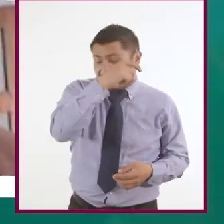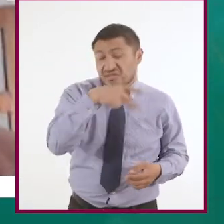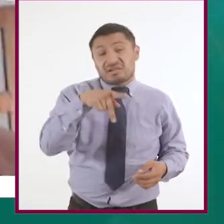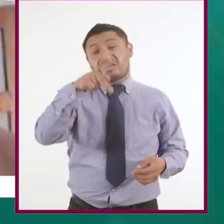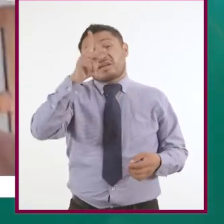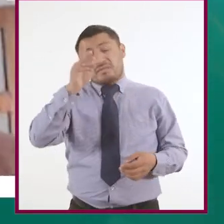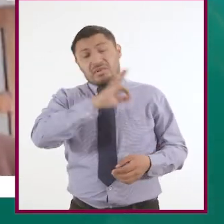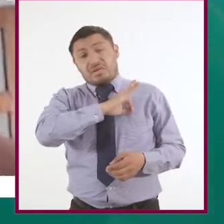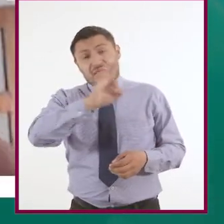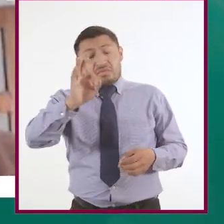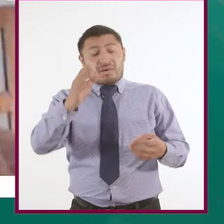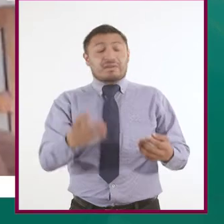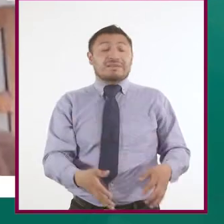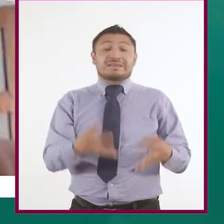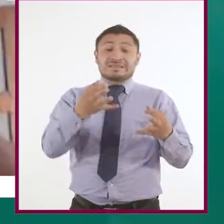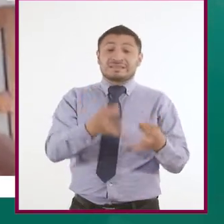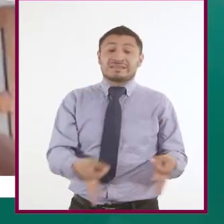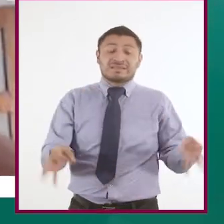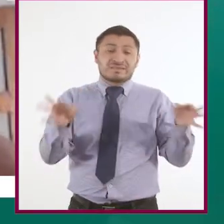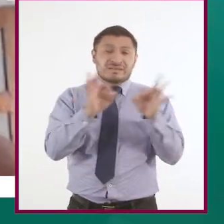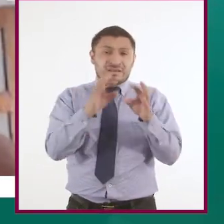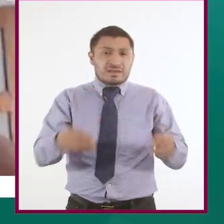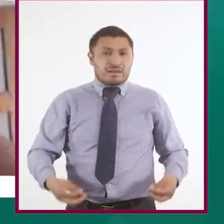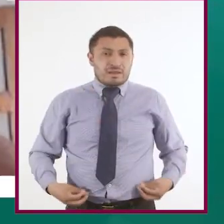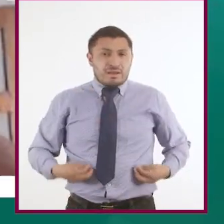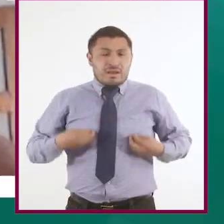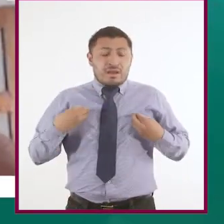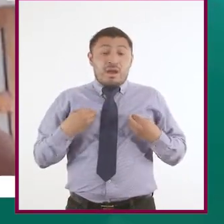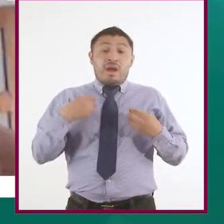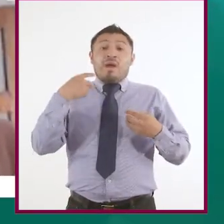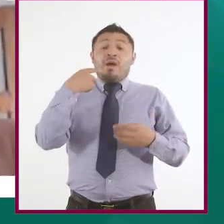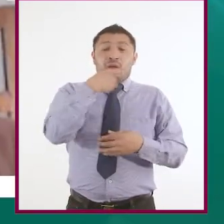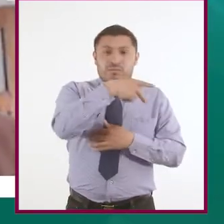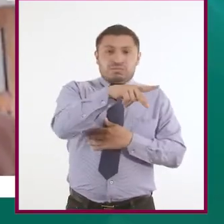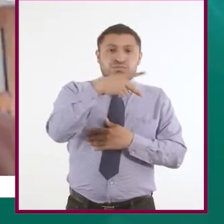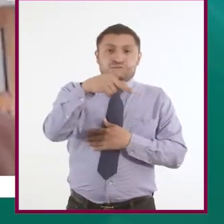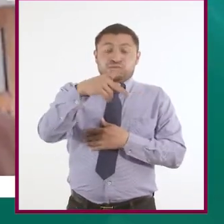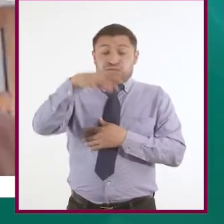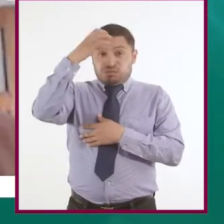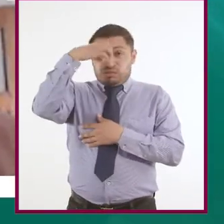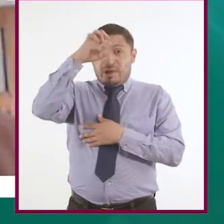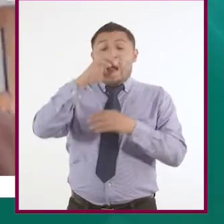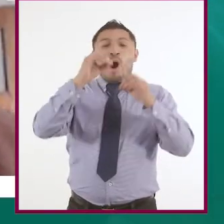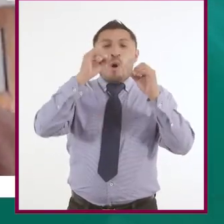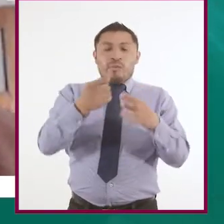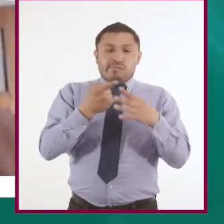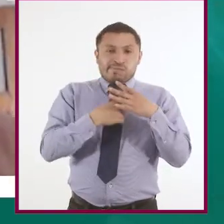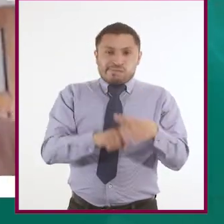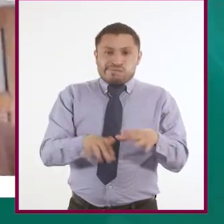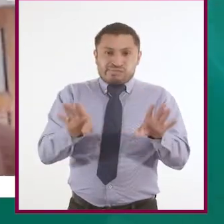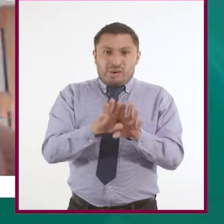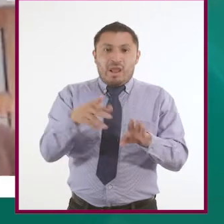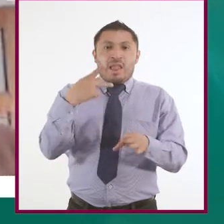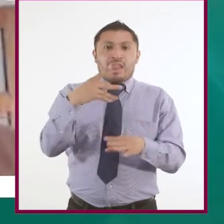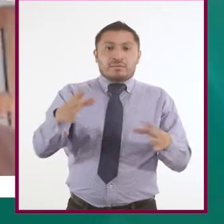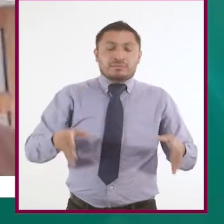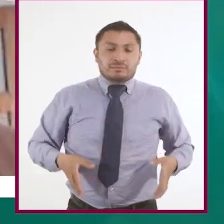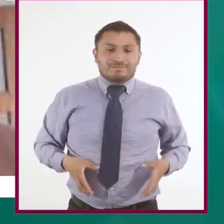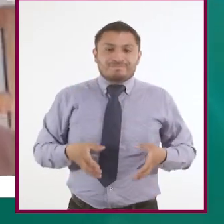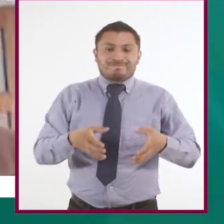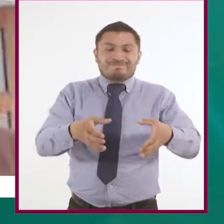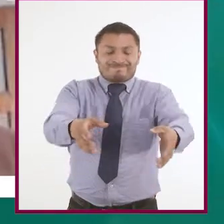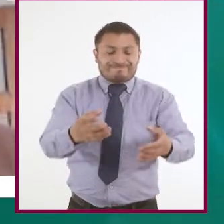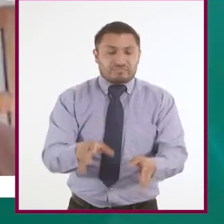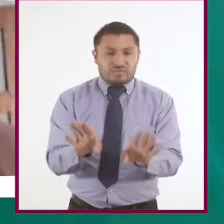puede influir en la vida de la persona que lo está tomando y que va a empezar a trazar su camino como